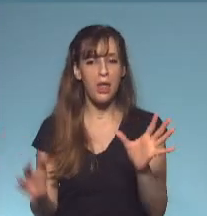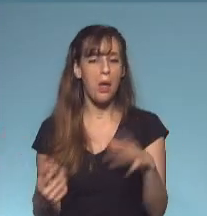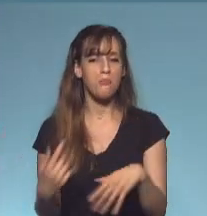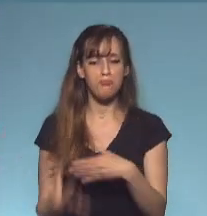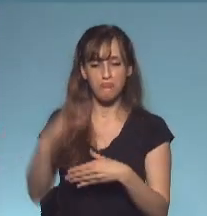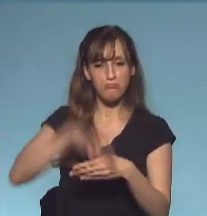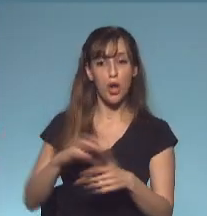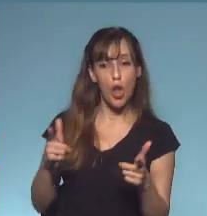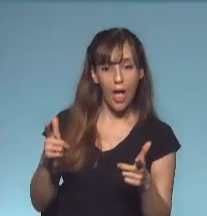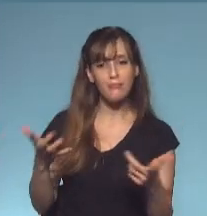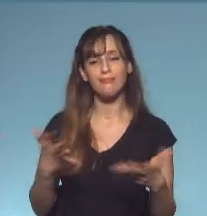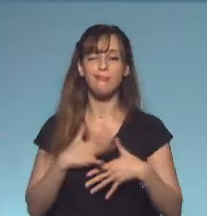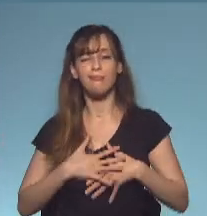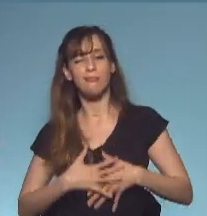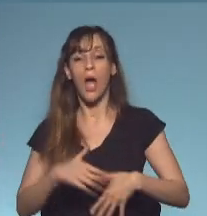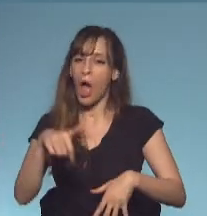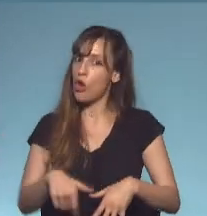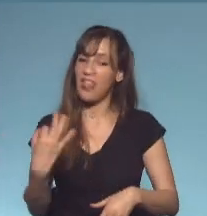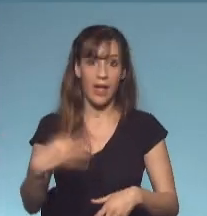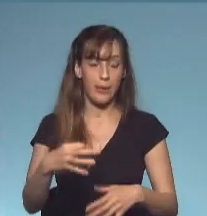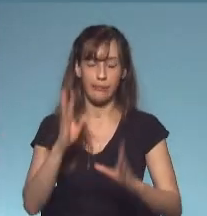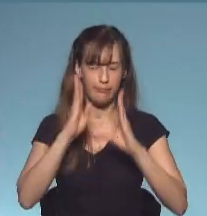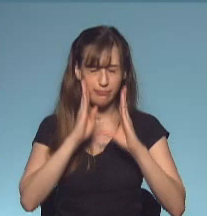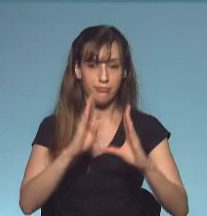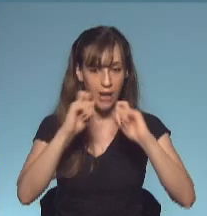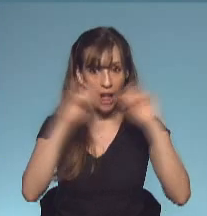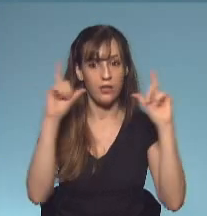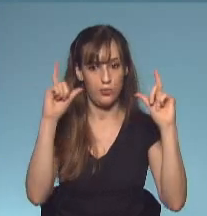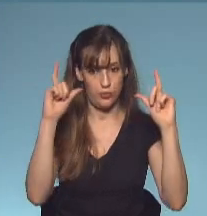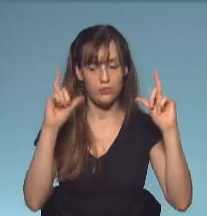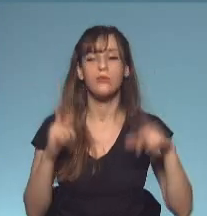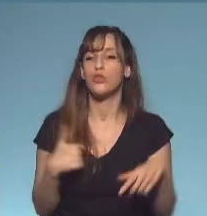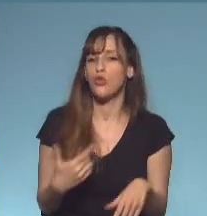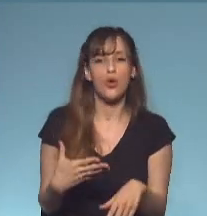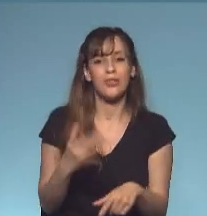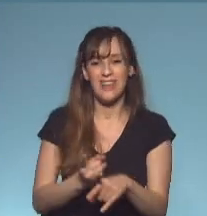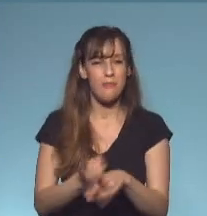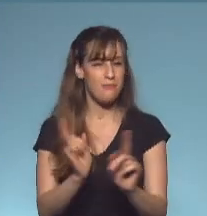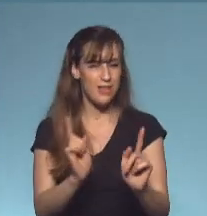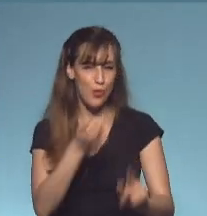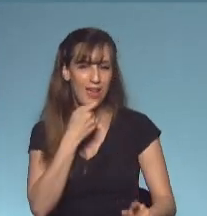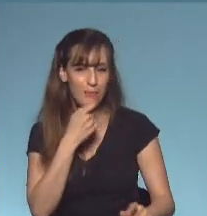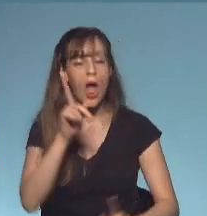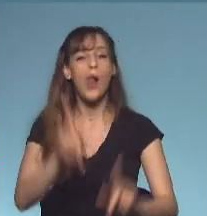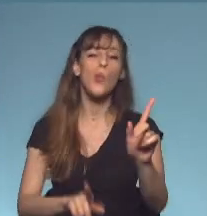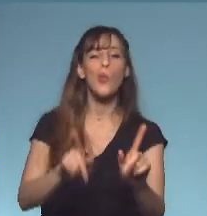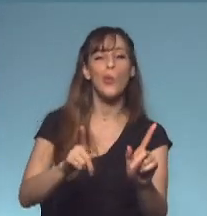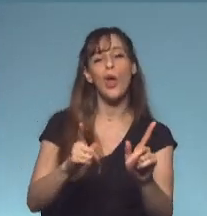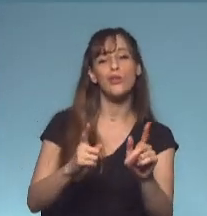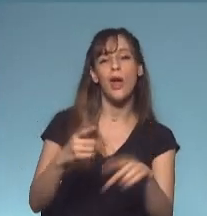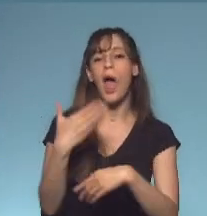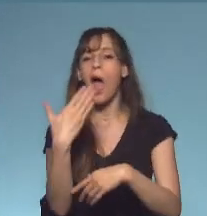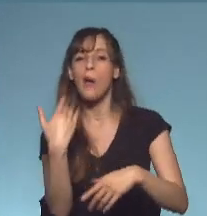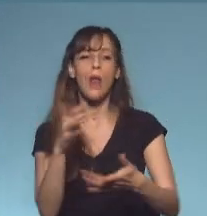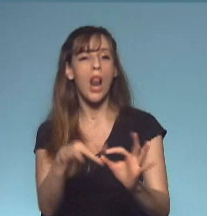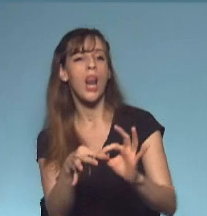Es para eso que está el sistema de multas. Ustedes saben que yo pongo muchas veces ese mismo ejemplo, porque algunos hablan de las libertades, ¿no?